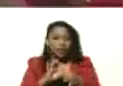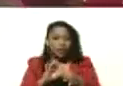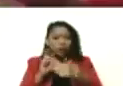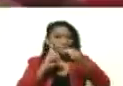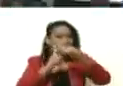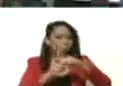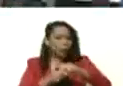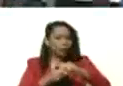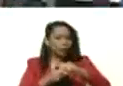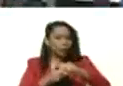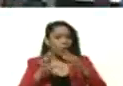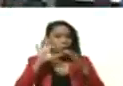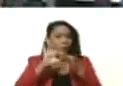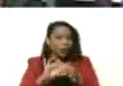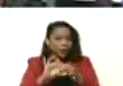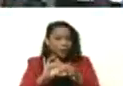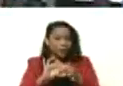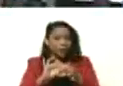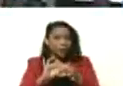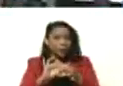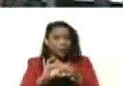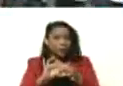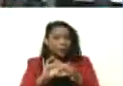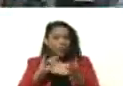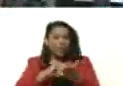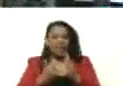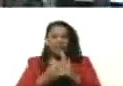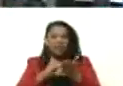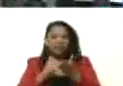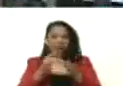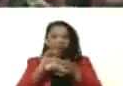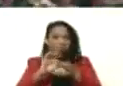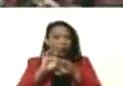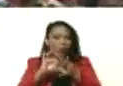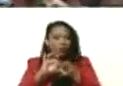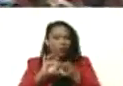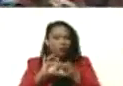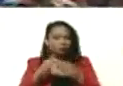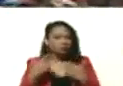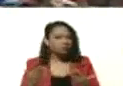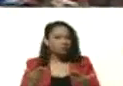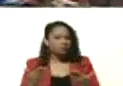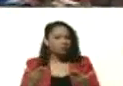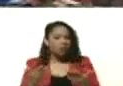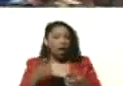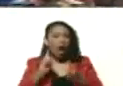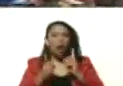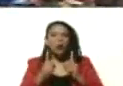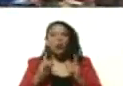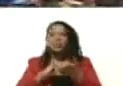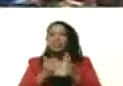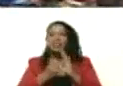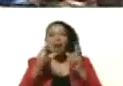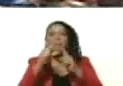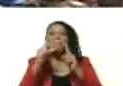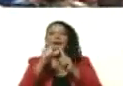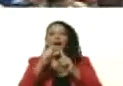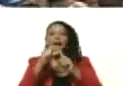sumar, unir. ¿Qué significa unir? Para algunos, ¿qué puede significar